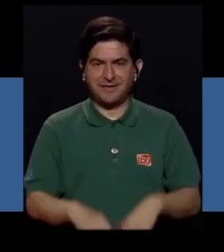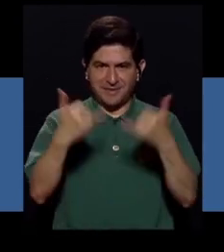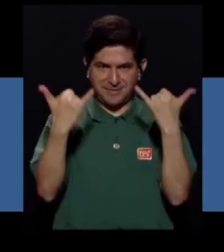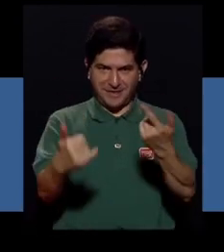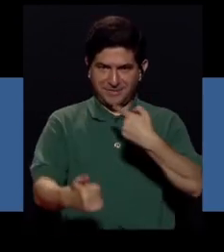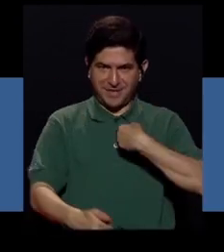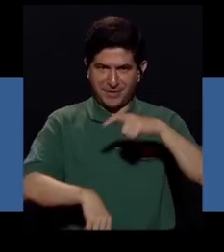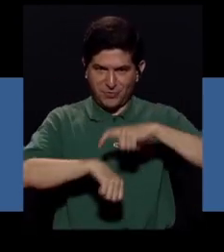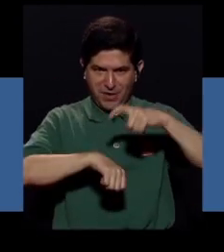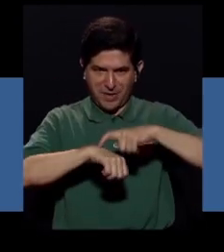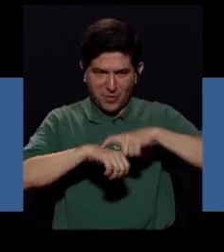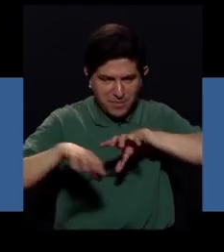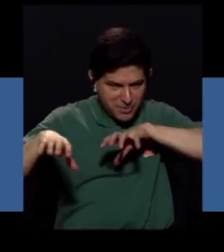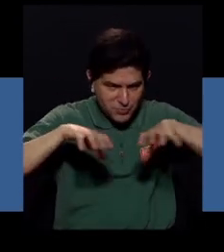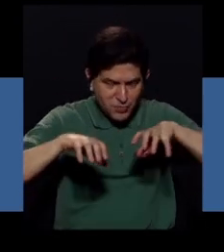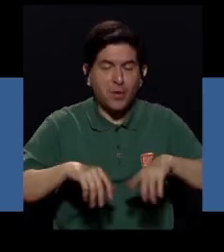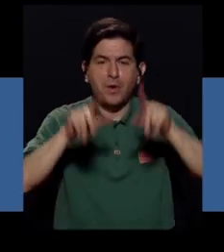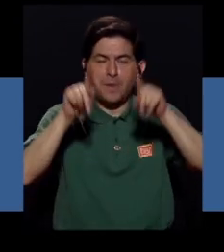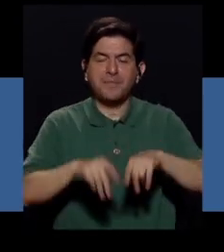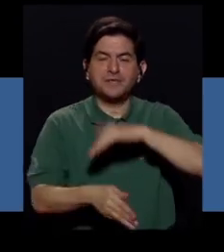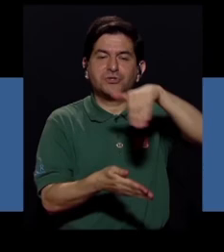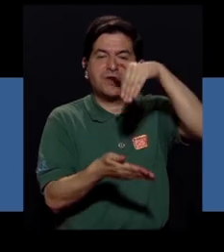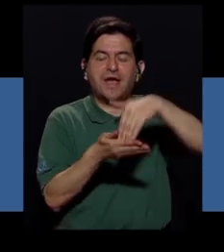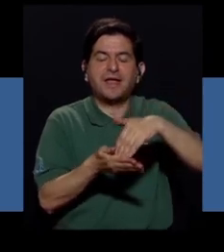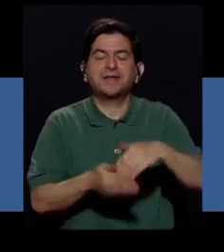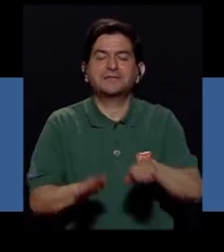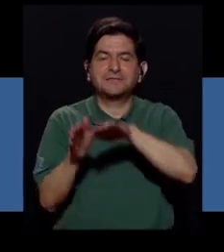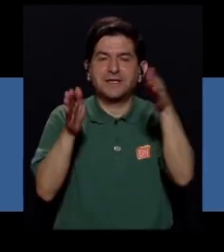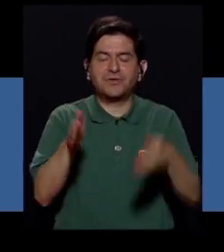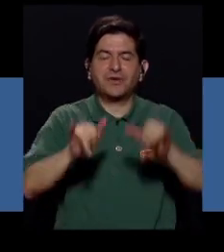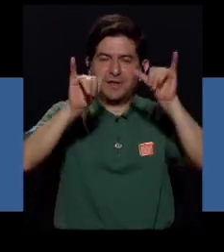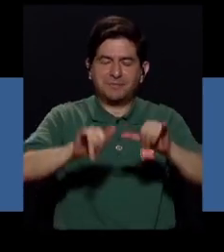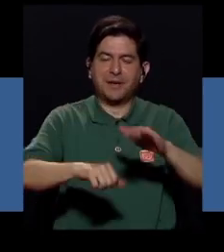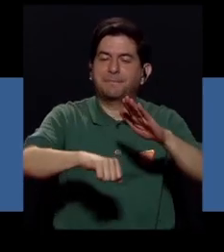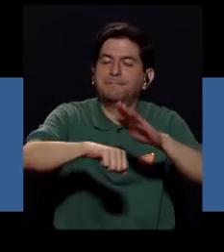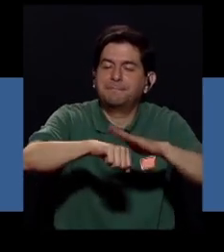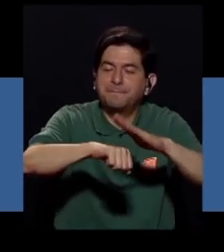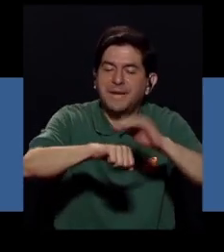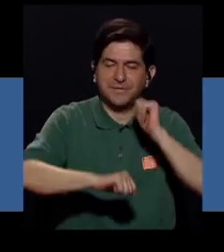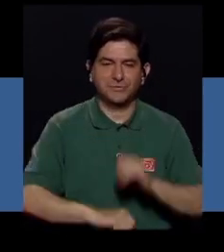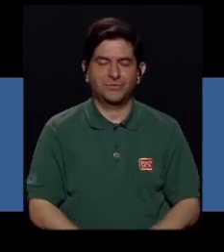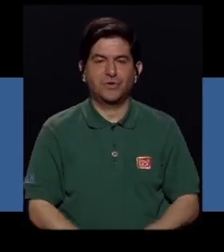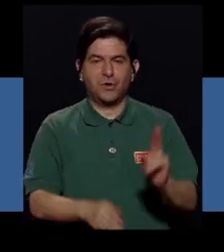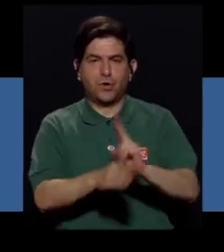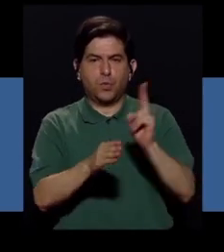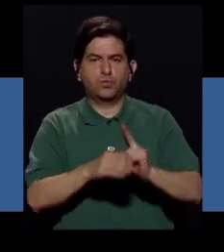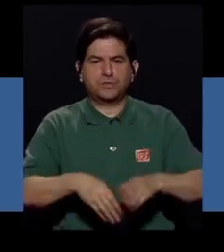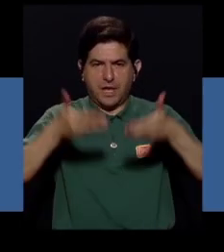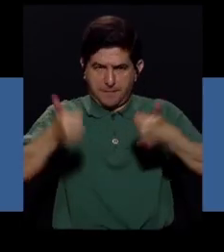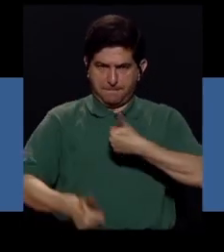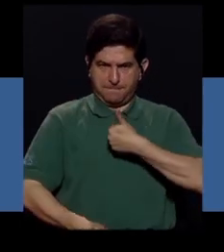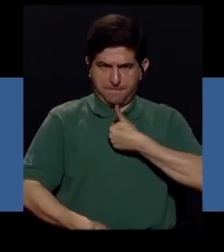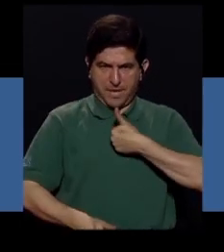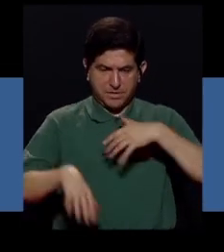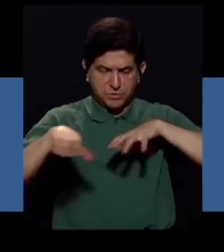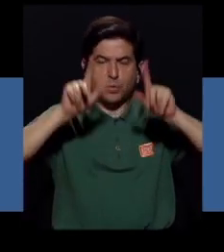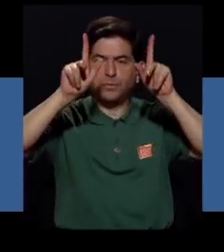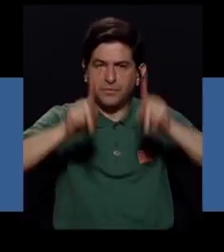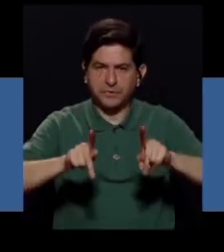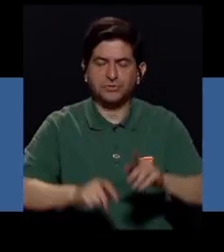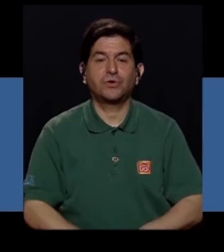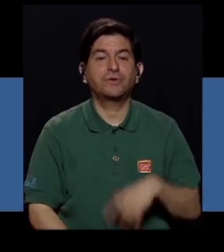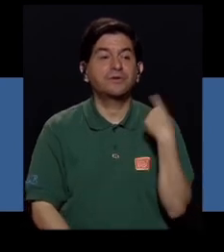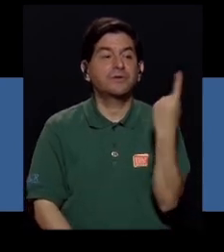yo la lateralice, la persona va a quedar en el centro de la cama. Con permiso, usamos nuestro peso para correr a la